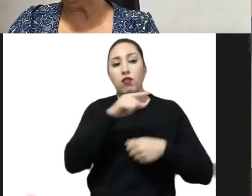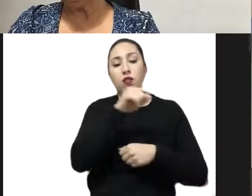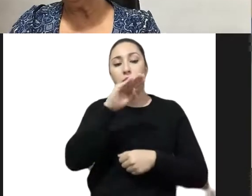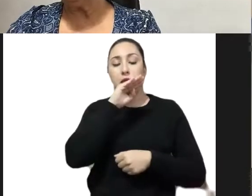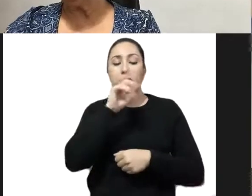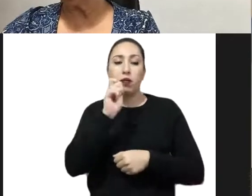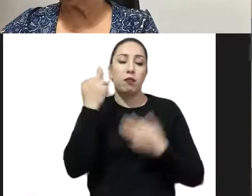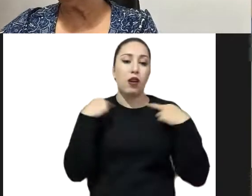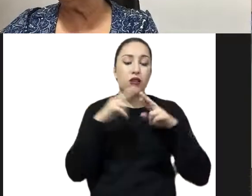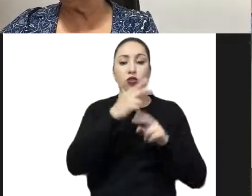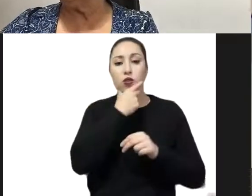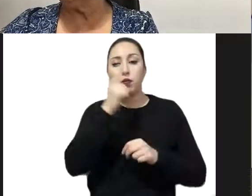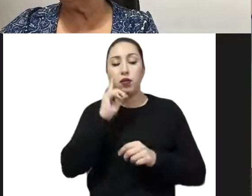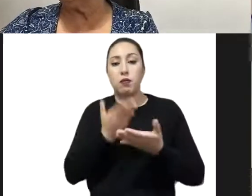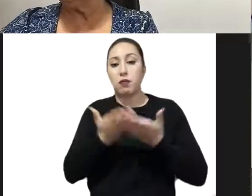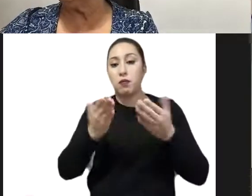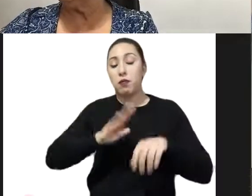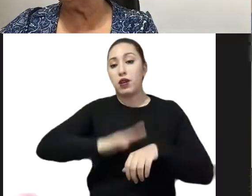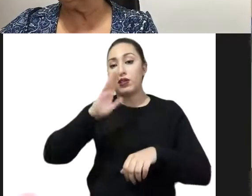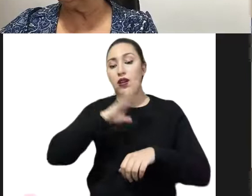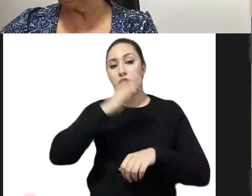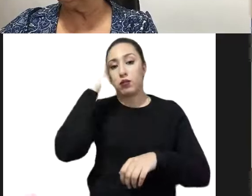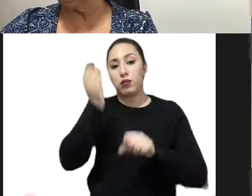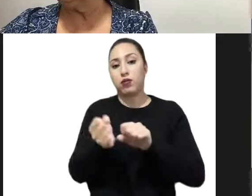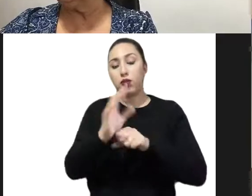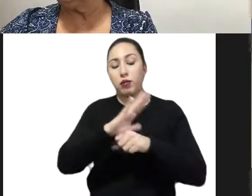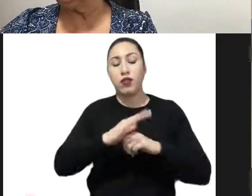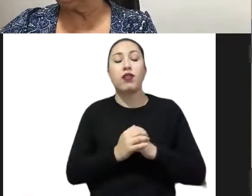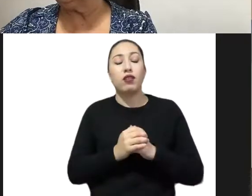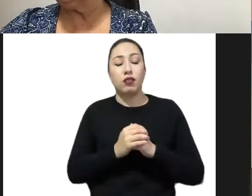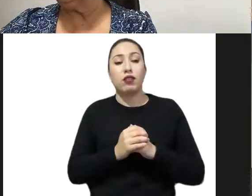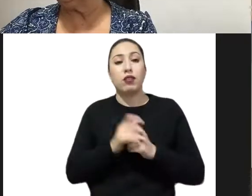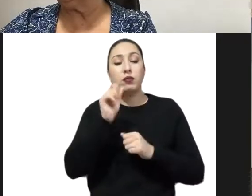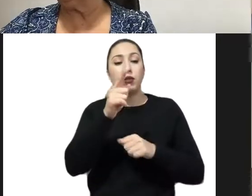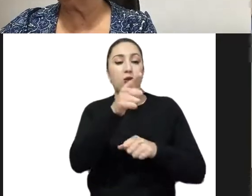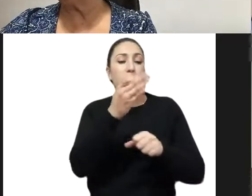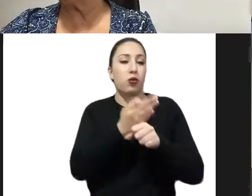contingencia sanitaria. Además de que, como bien lo dice usted